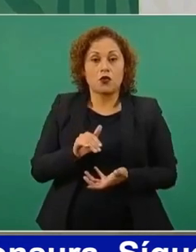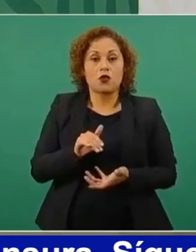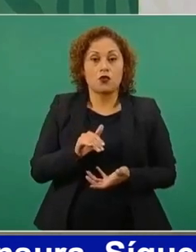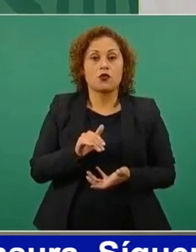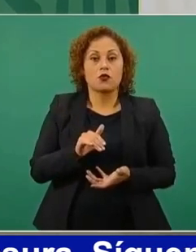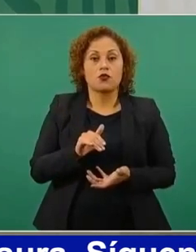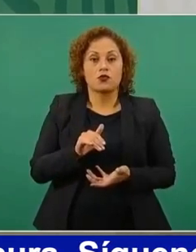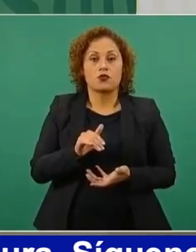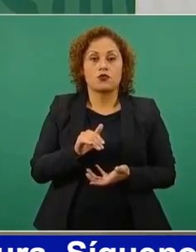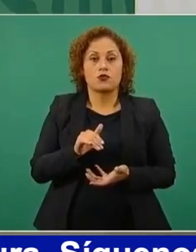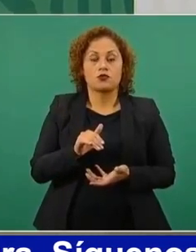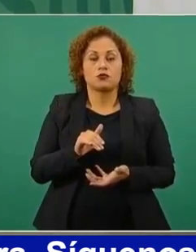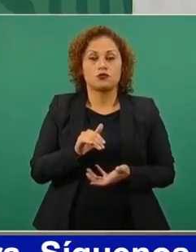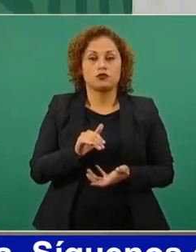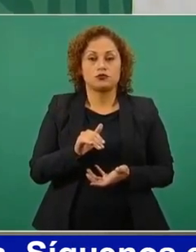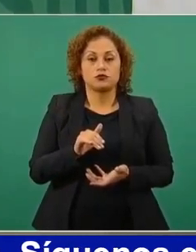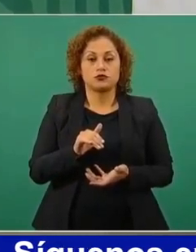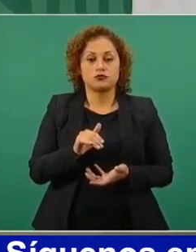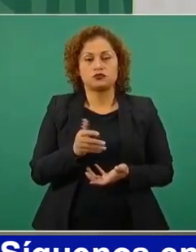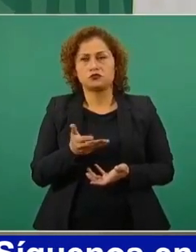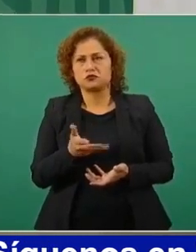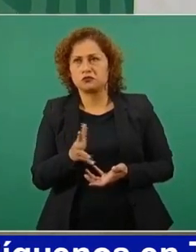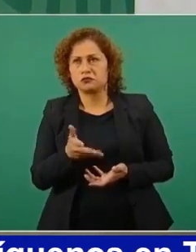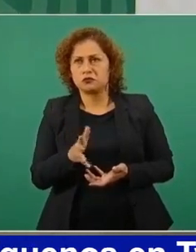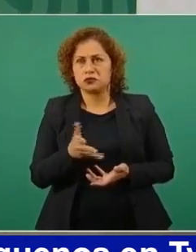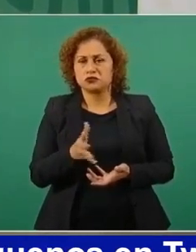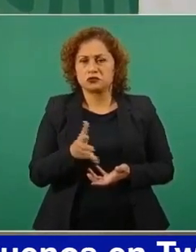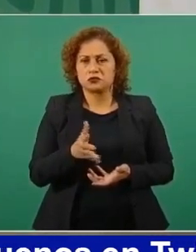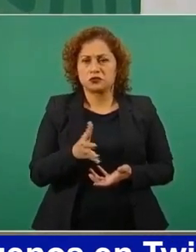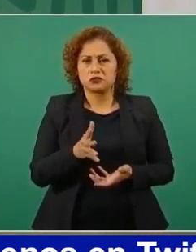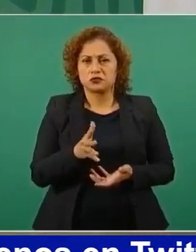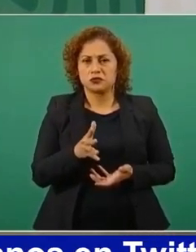un lote de cerca de